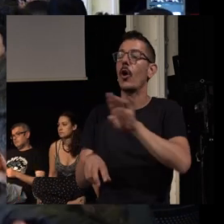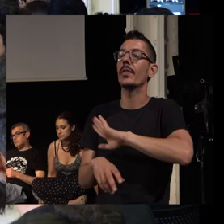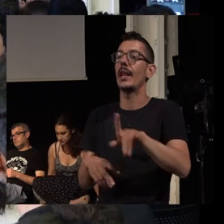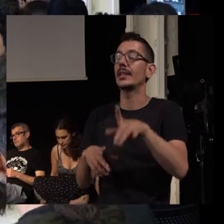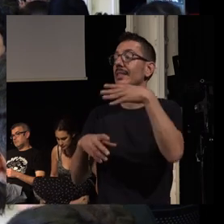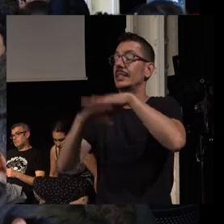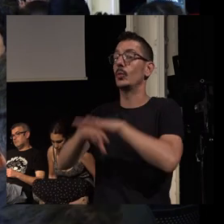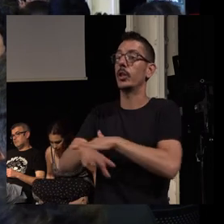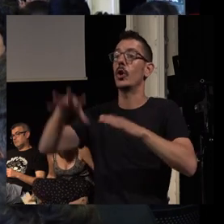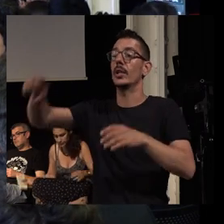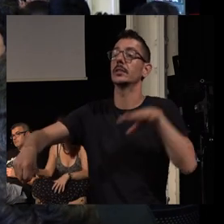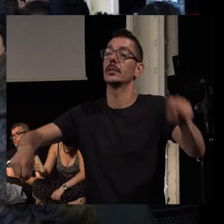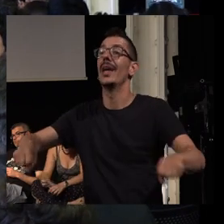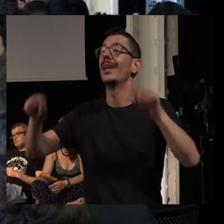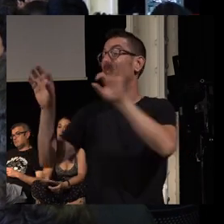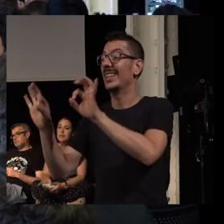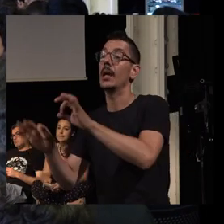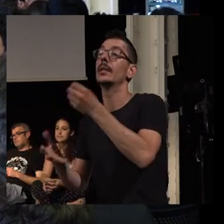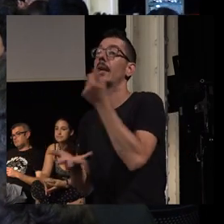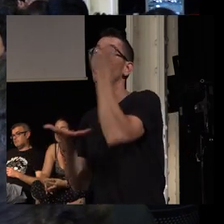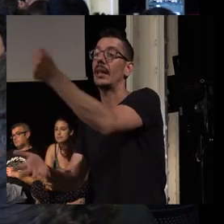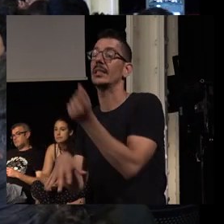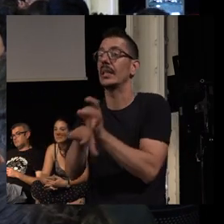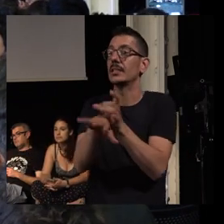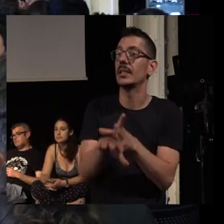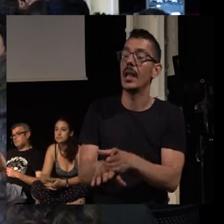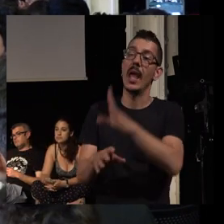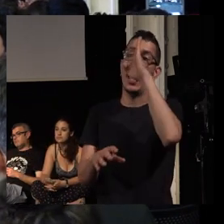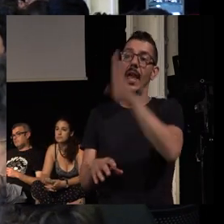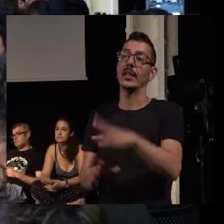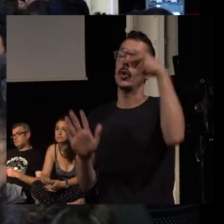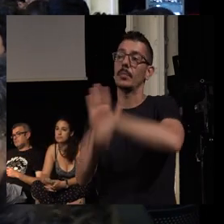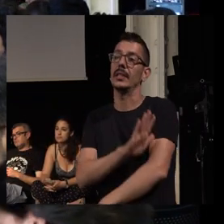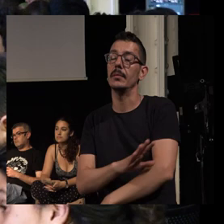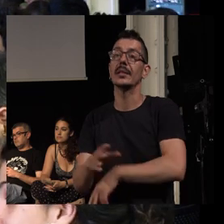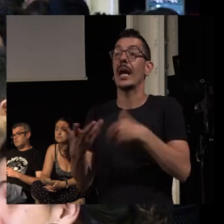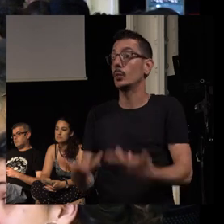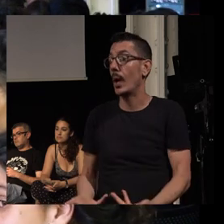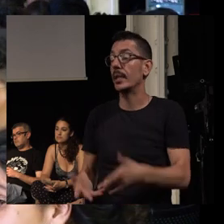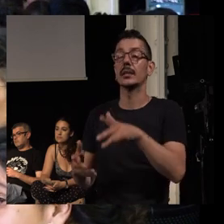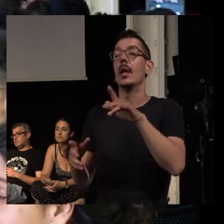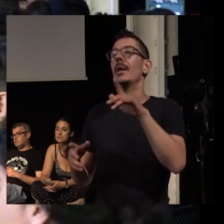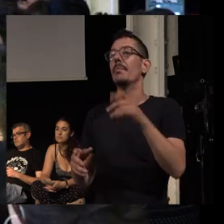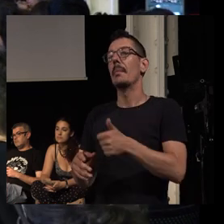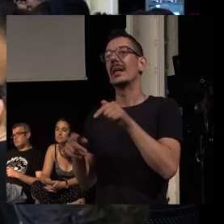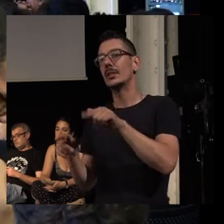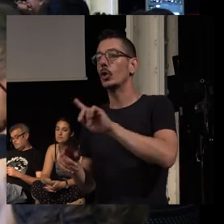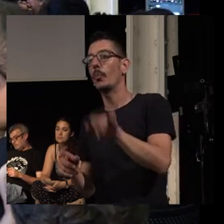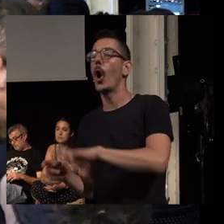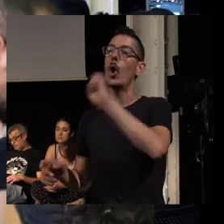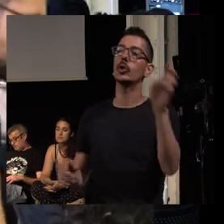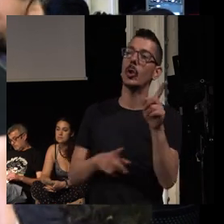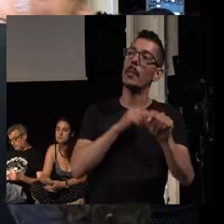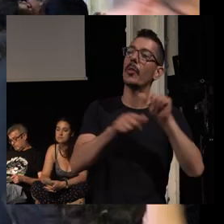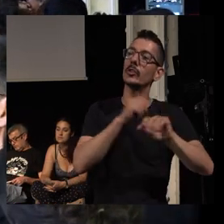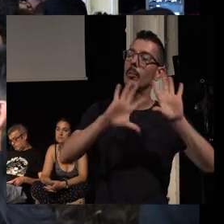las instituciones capitalistas, racistas, heteronormativas, etcétera, actuales, sino en cómo genera ese proceso revolucionario, ¿no? Y,